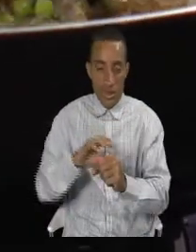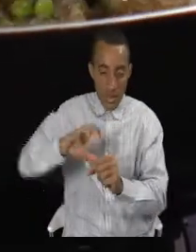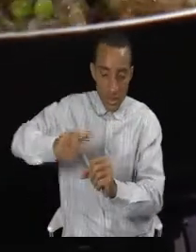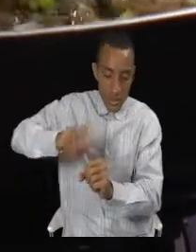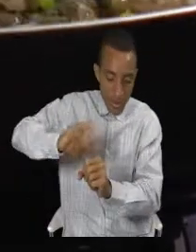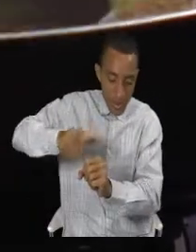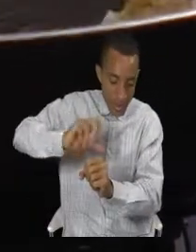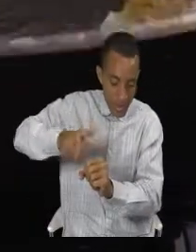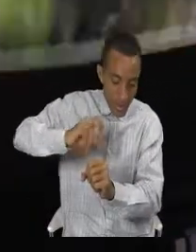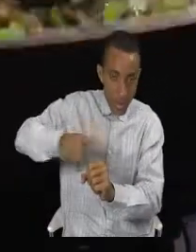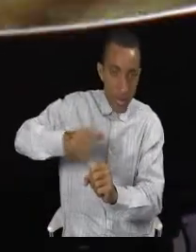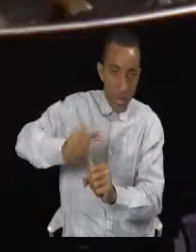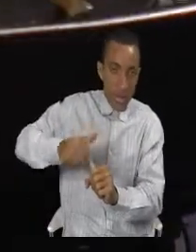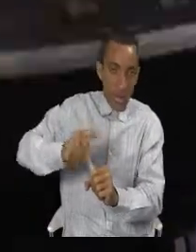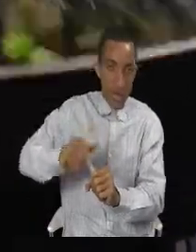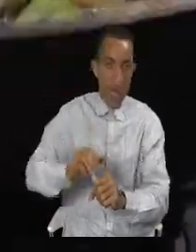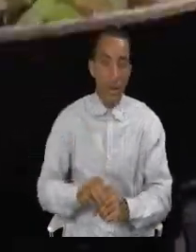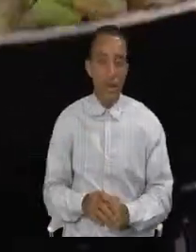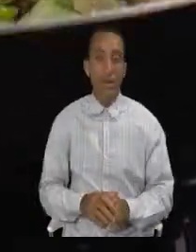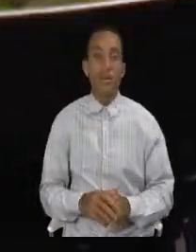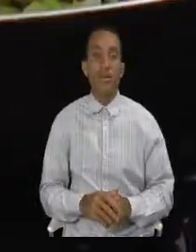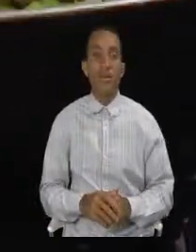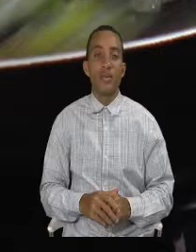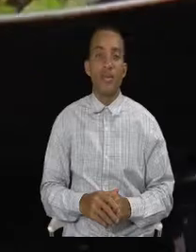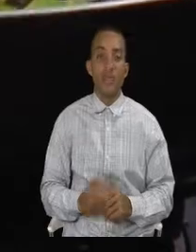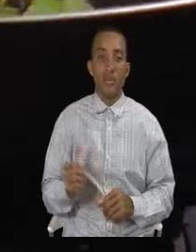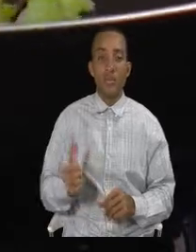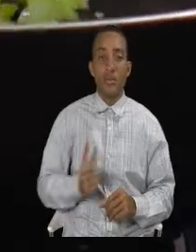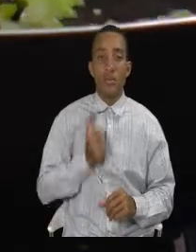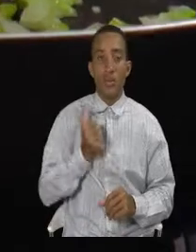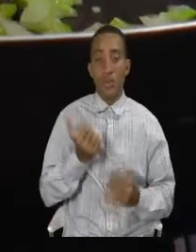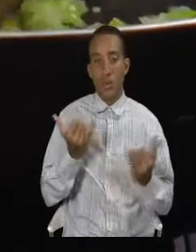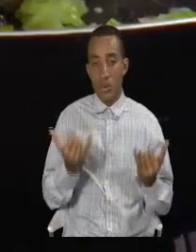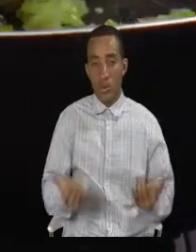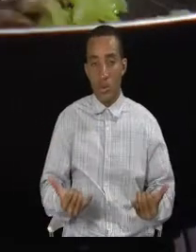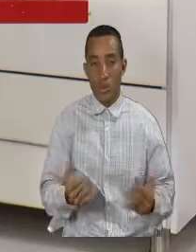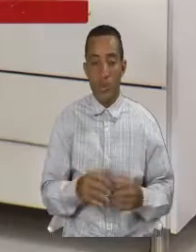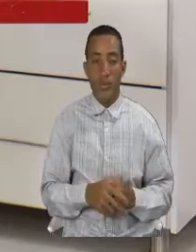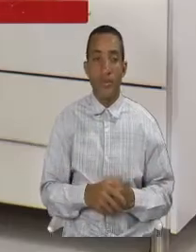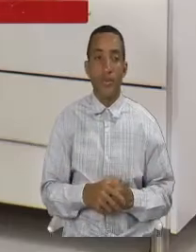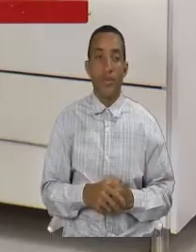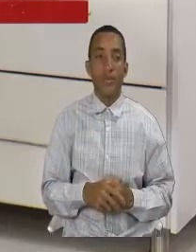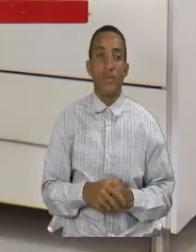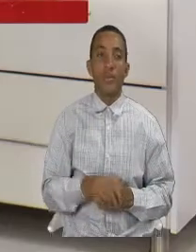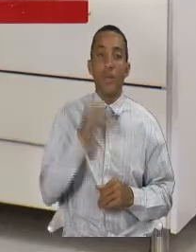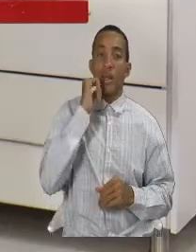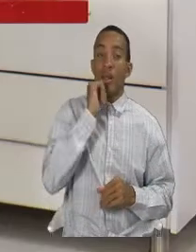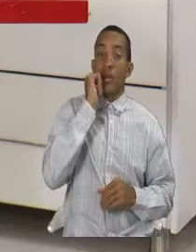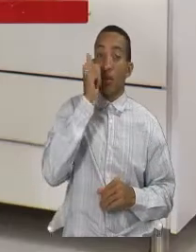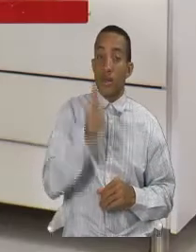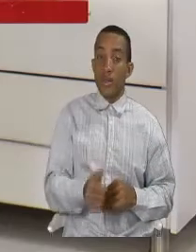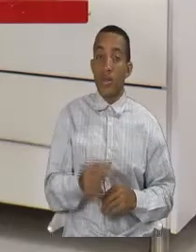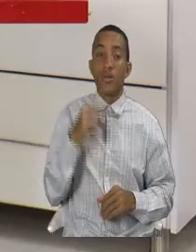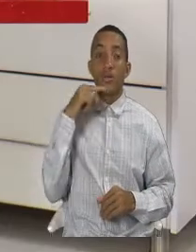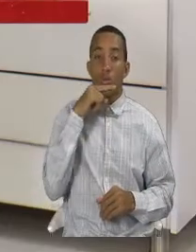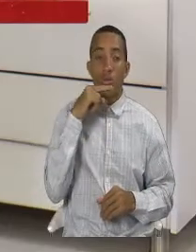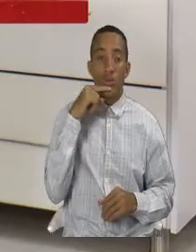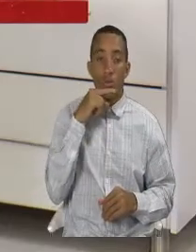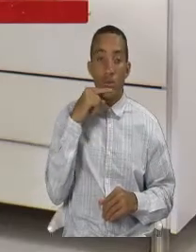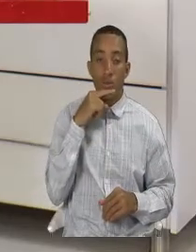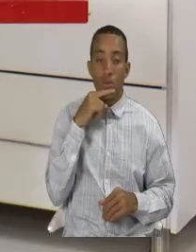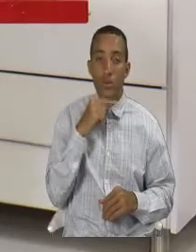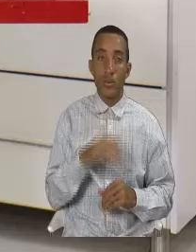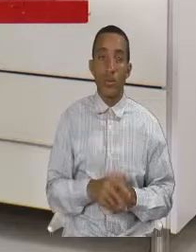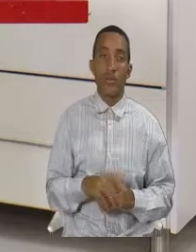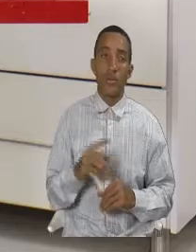mucho. Vamos a aprovechar el día de hoy, que mañana es un día festivo, y